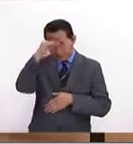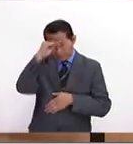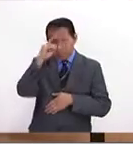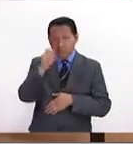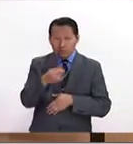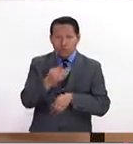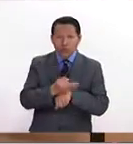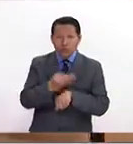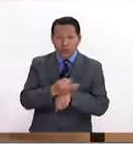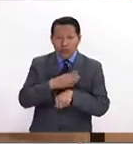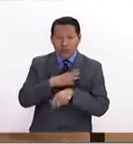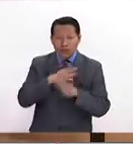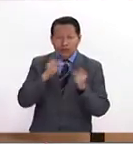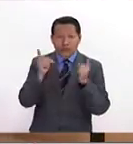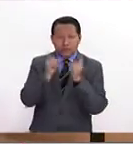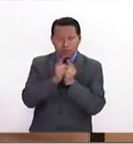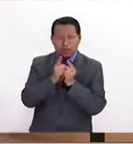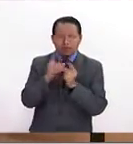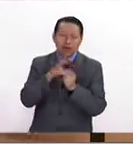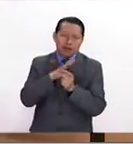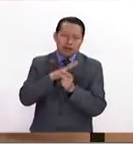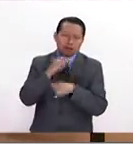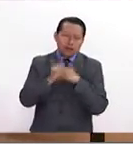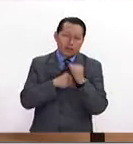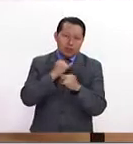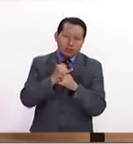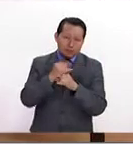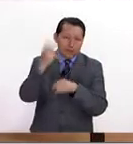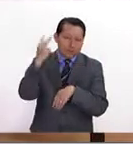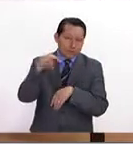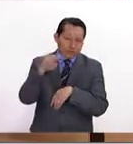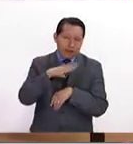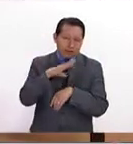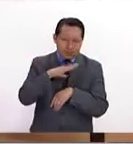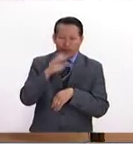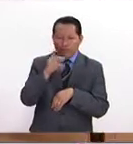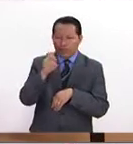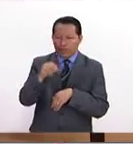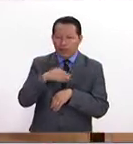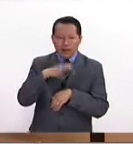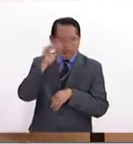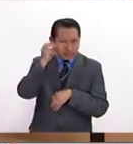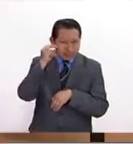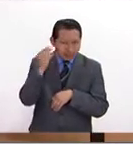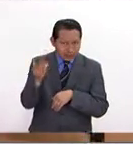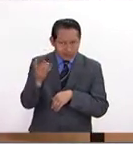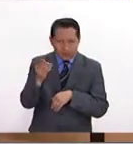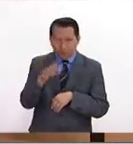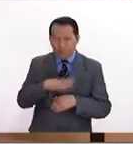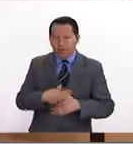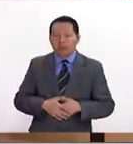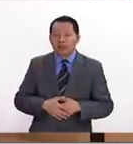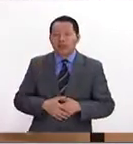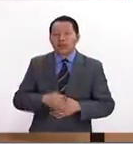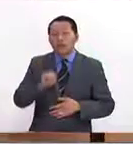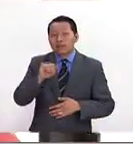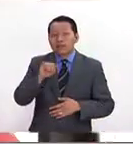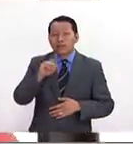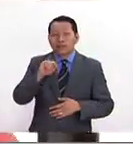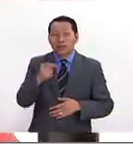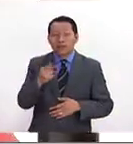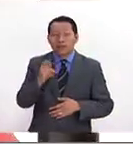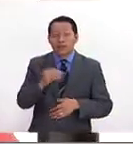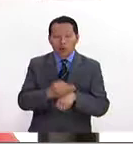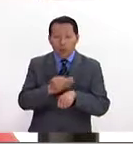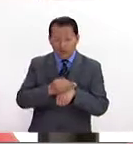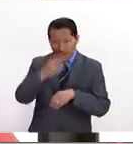momento precisamente estos encuentros, esta gira internacional que hace el presidente Enrique Peña Nieto a China. Omar. Así es, Pati. Ahorita México tiene